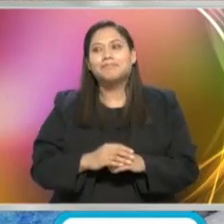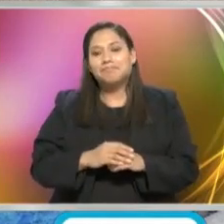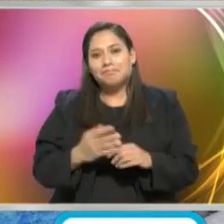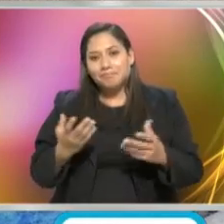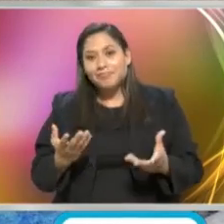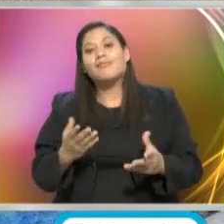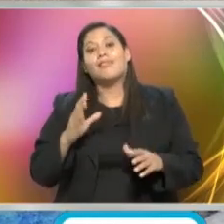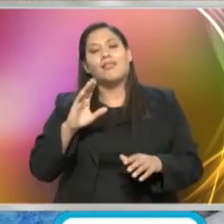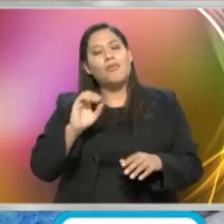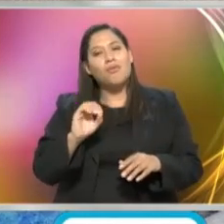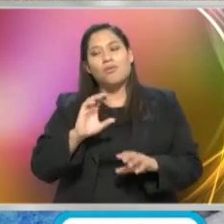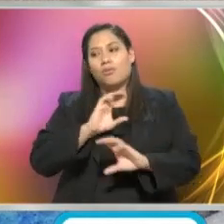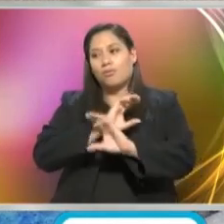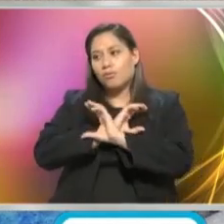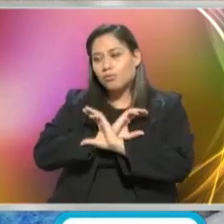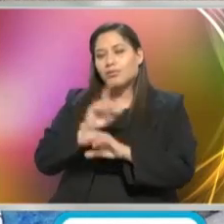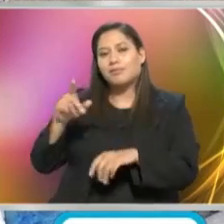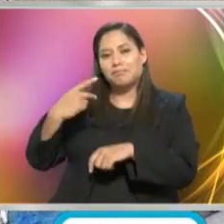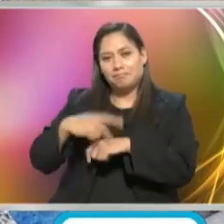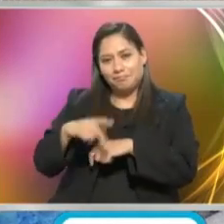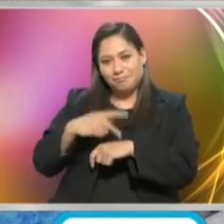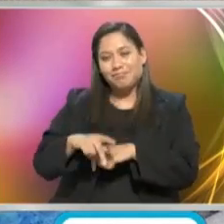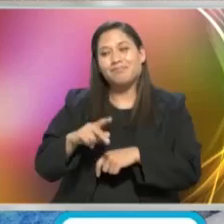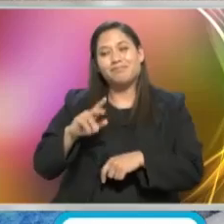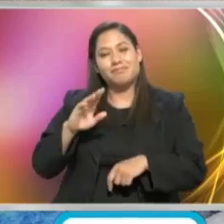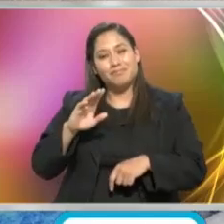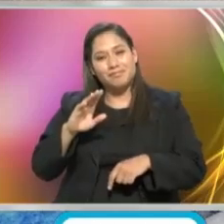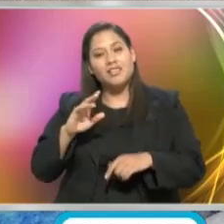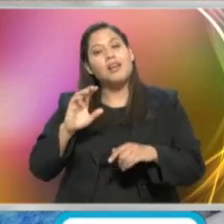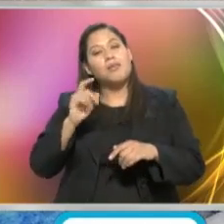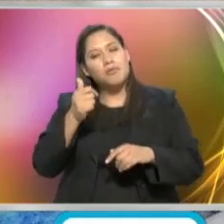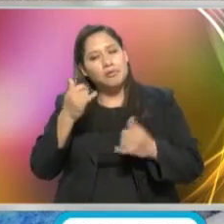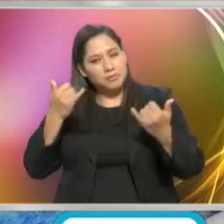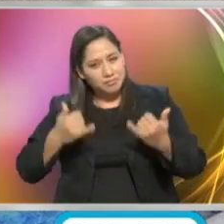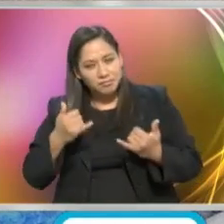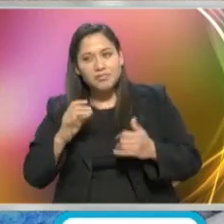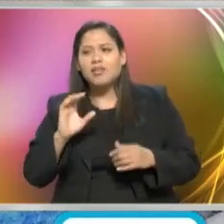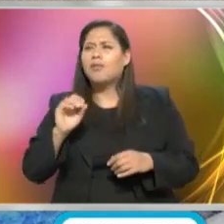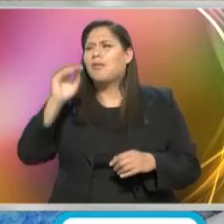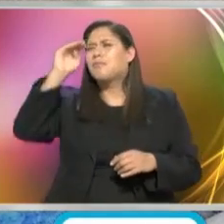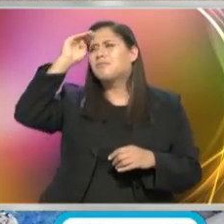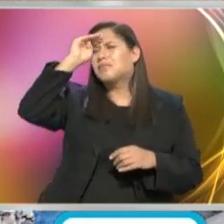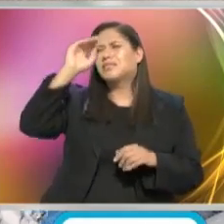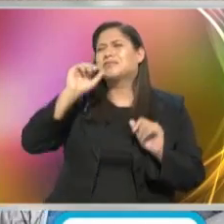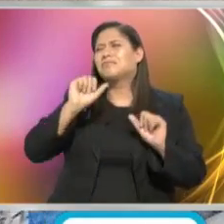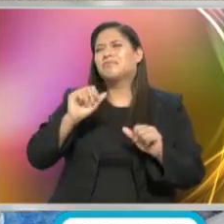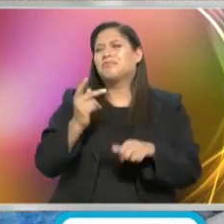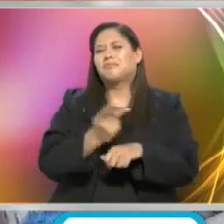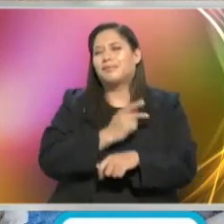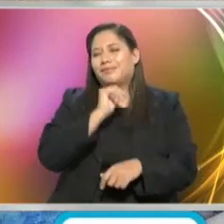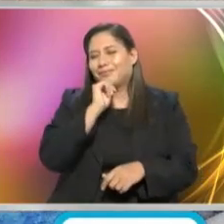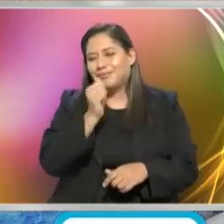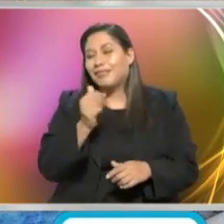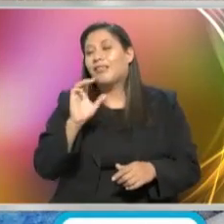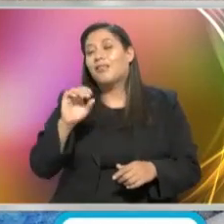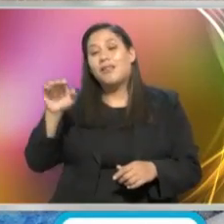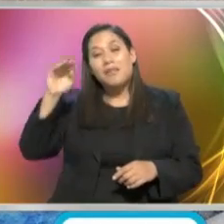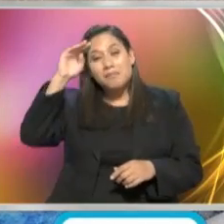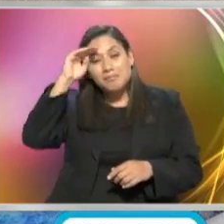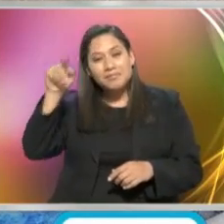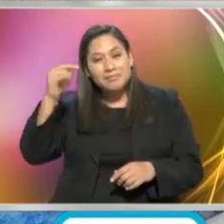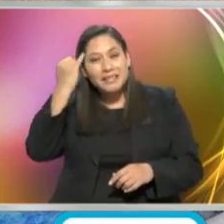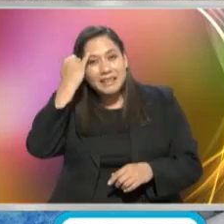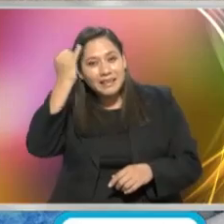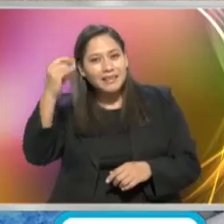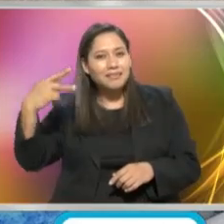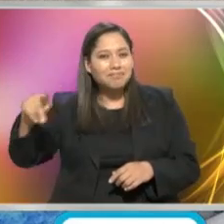a lo mejor con ciertas conductas de riesgo, como que de cierta rebeldía o de creer como en algunas ideas